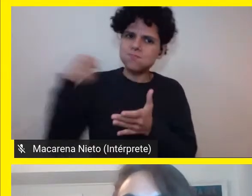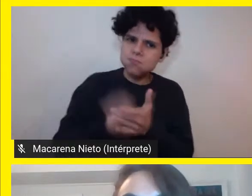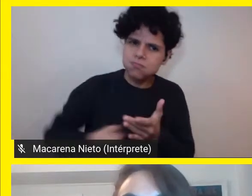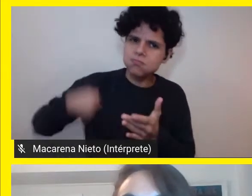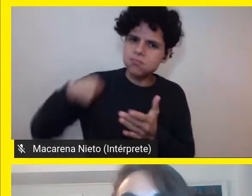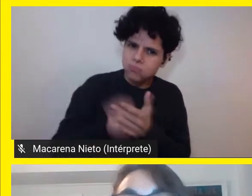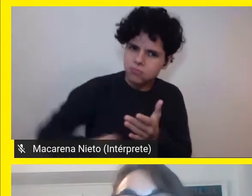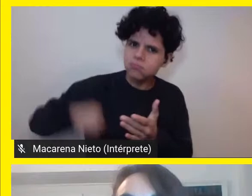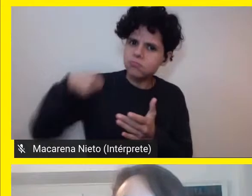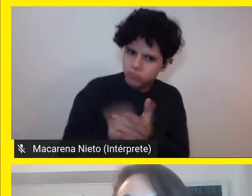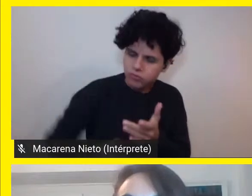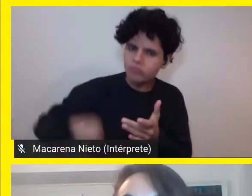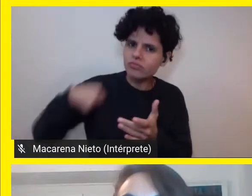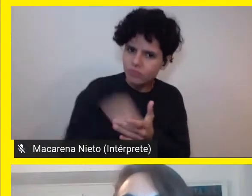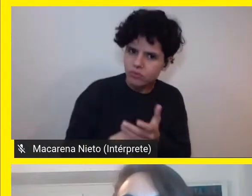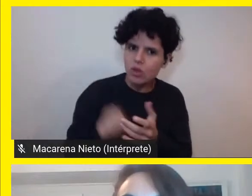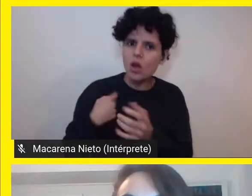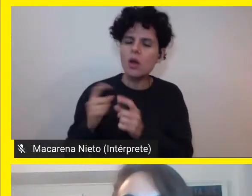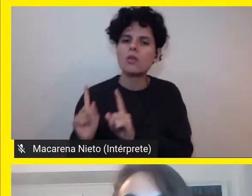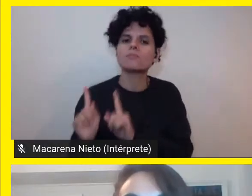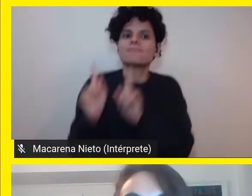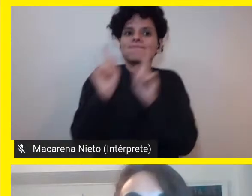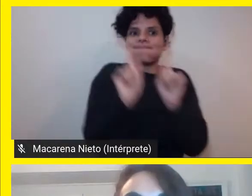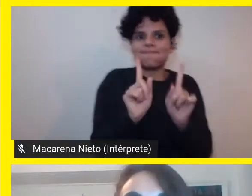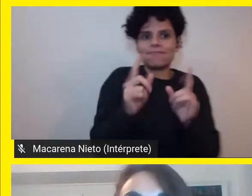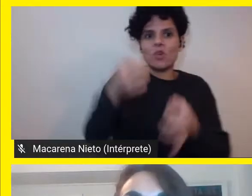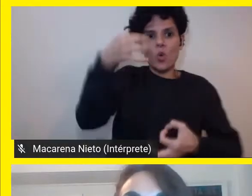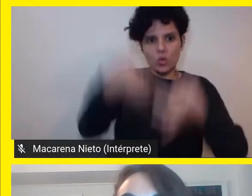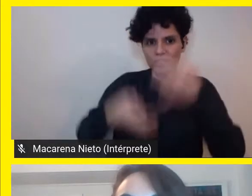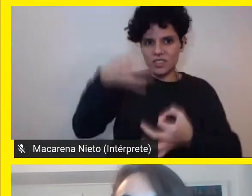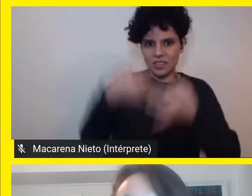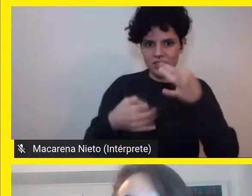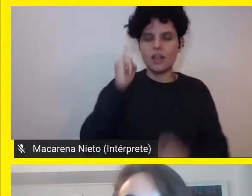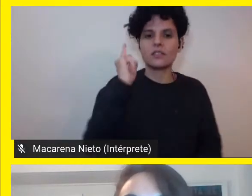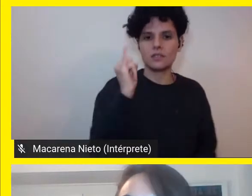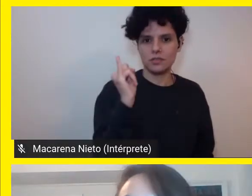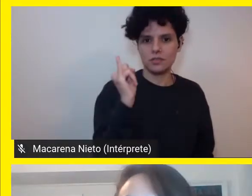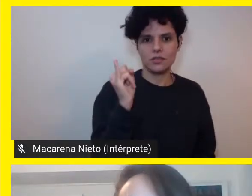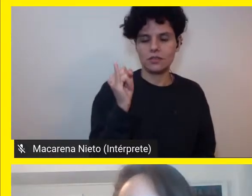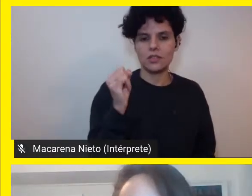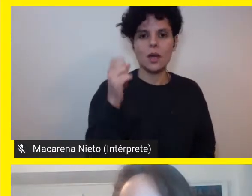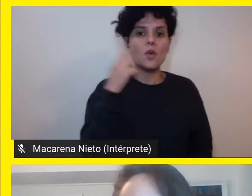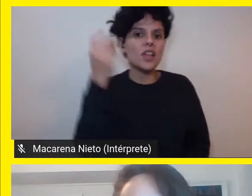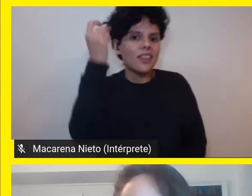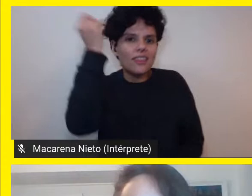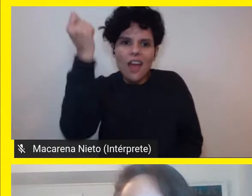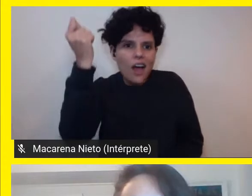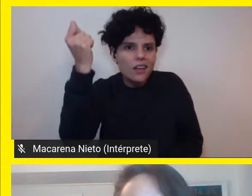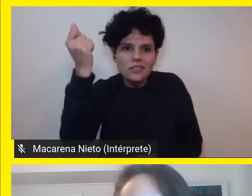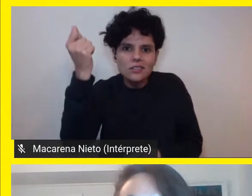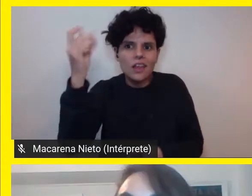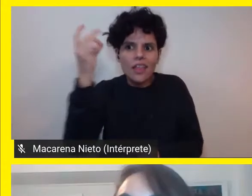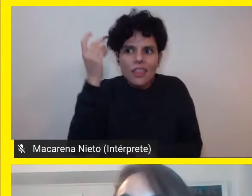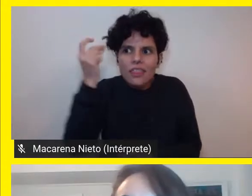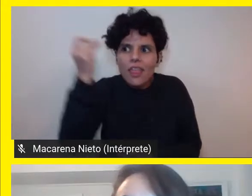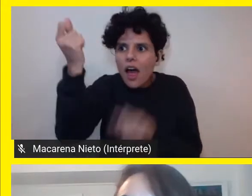justicia este poder mancomunado, digamos, que se forja a propósito de ideas colectivas y de sueños colectivos. Que fueron en los